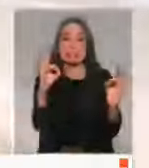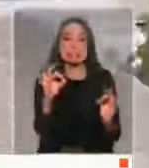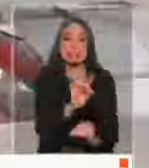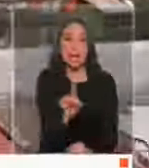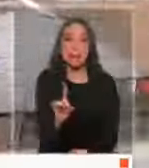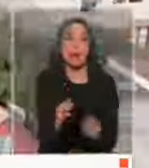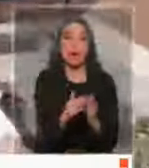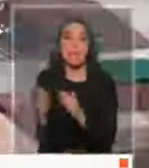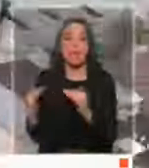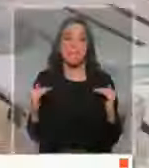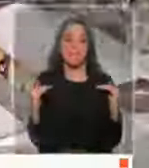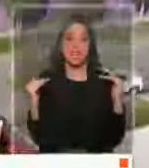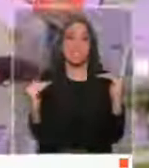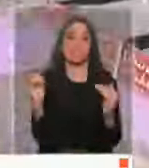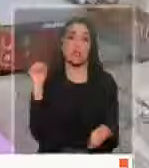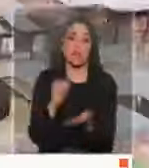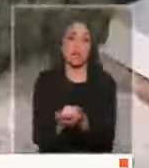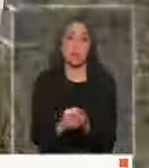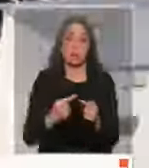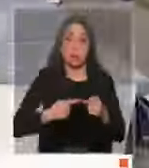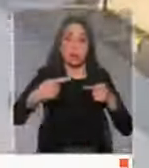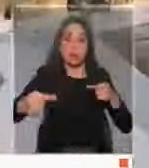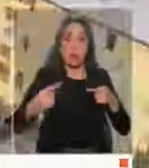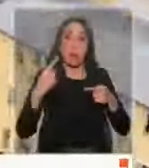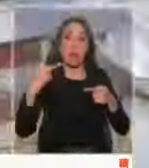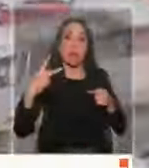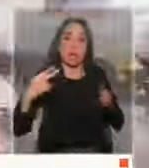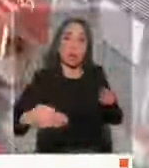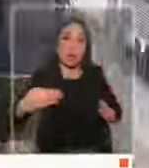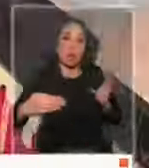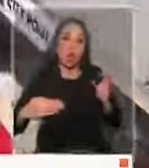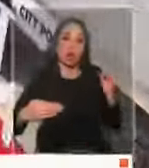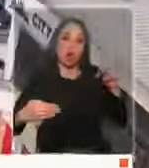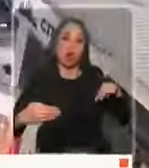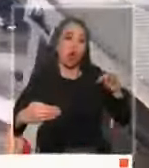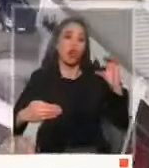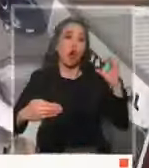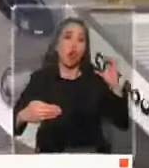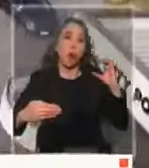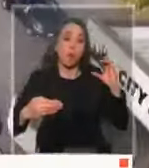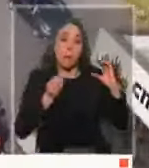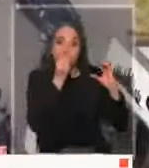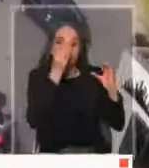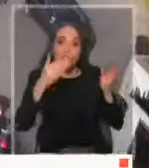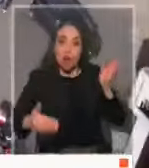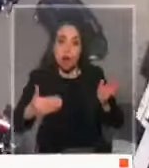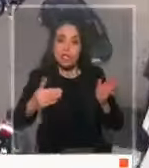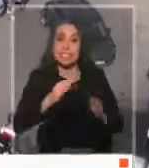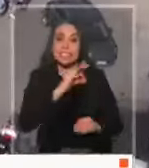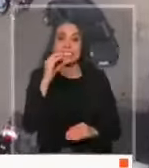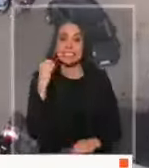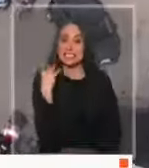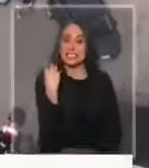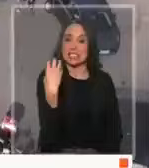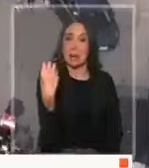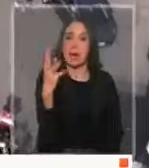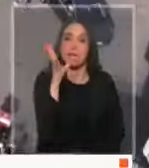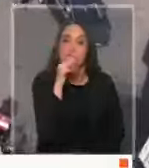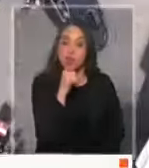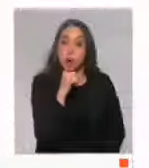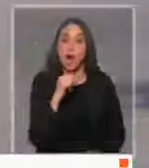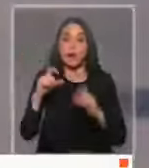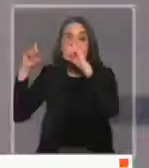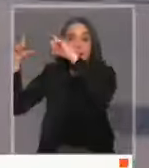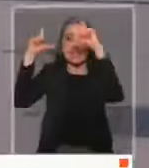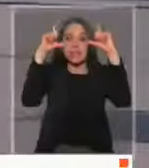Los vecinos reclaman que en poco más de un kilómetro entre las calles Colombia y La Florida no existe ni un semáforo y tampoco señaléticas